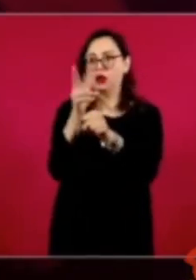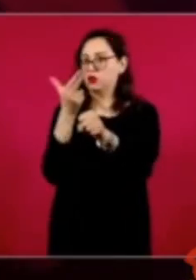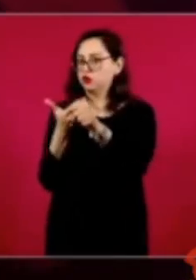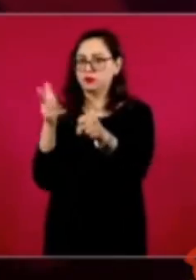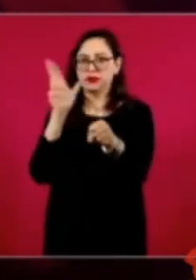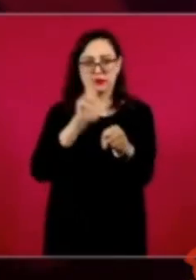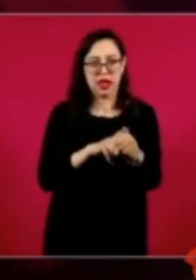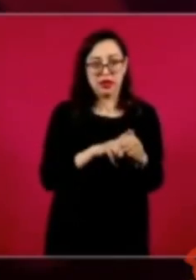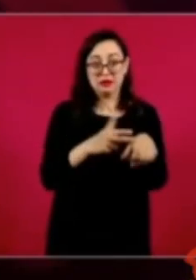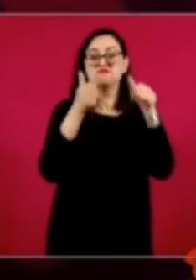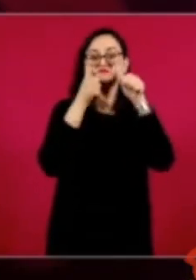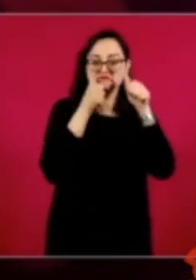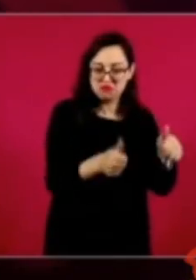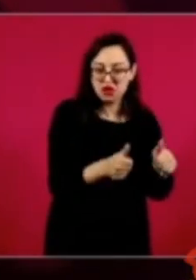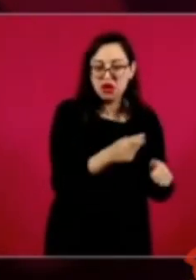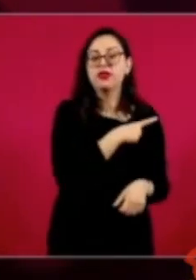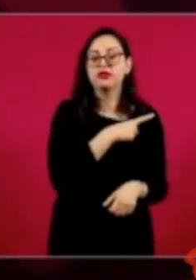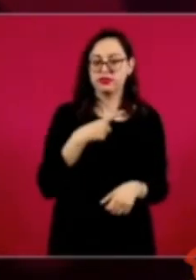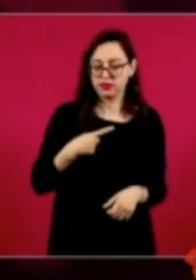Pero ya con el cambio,